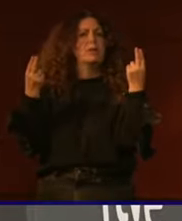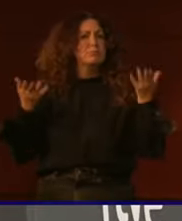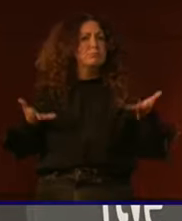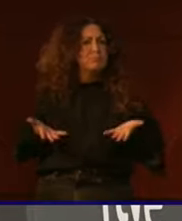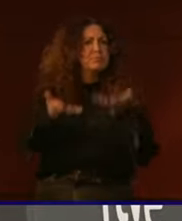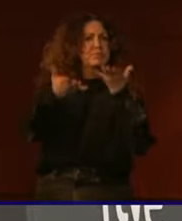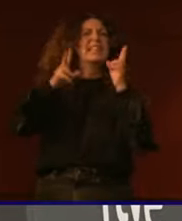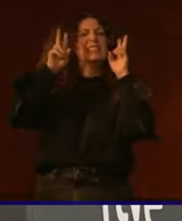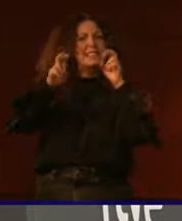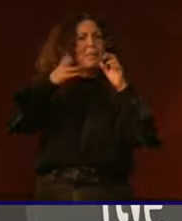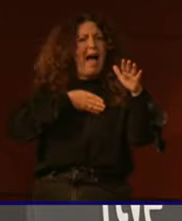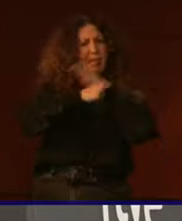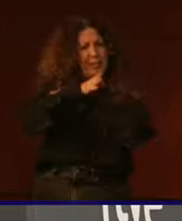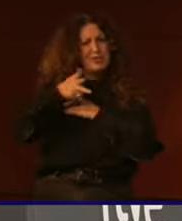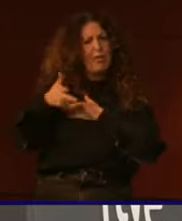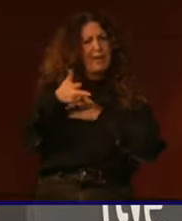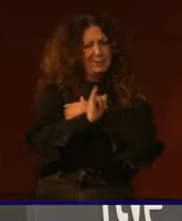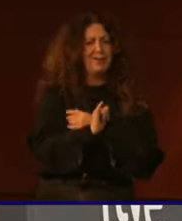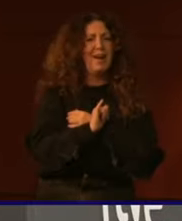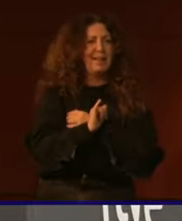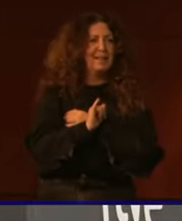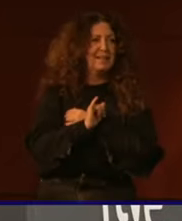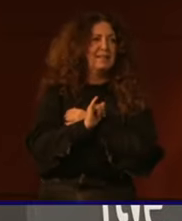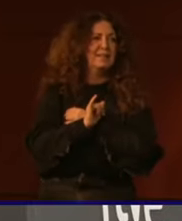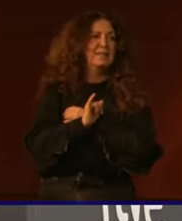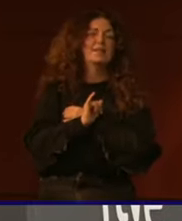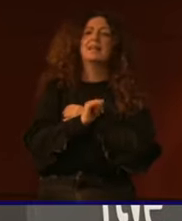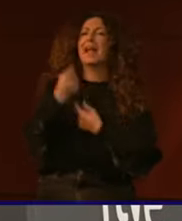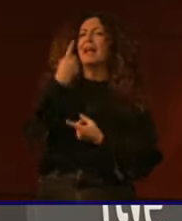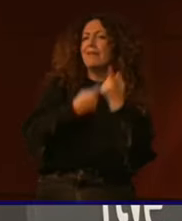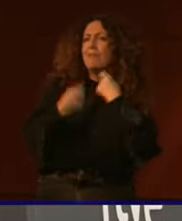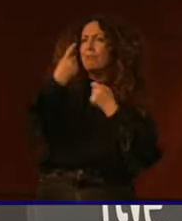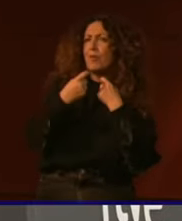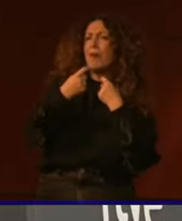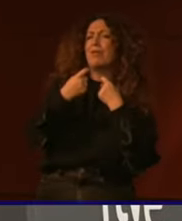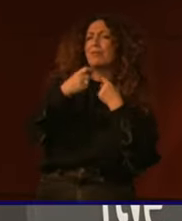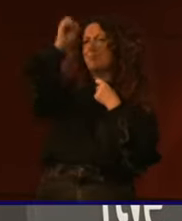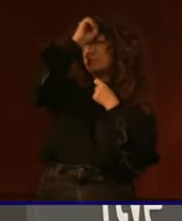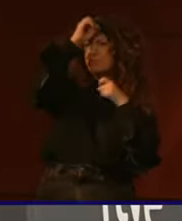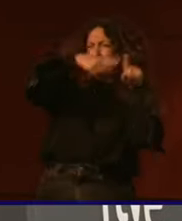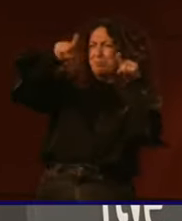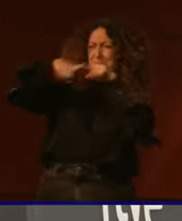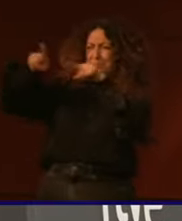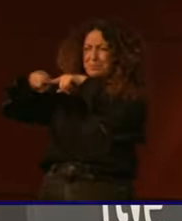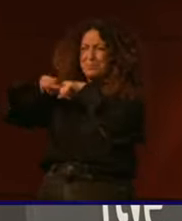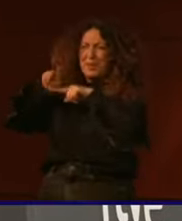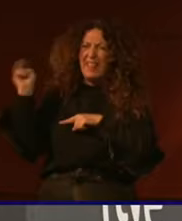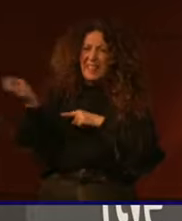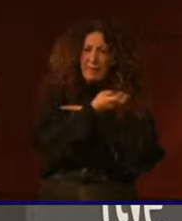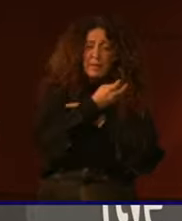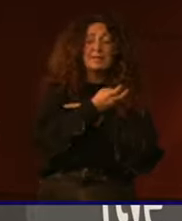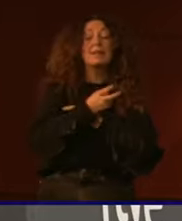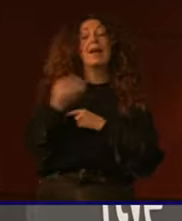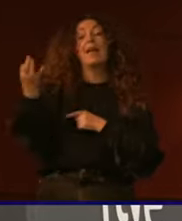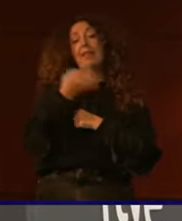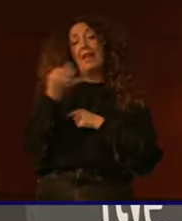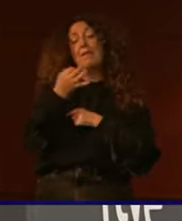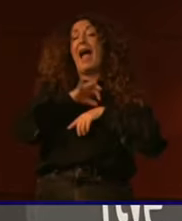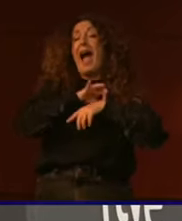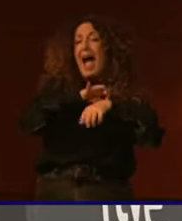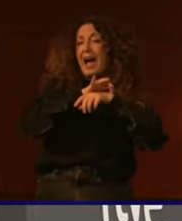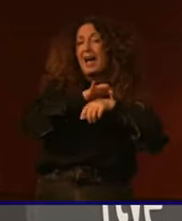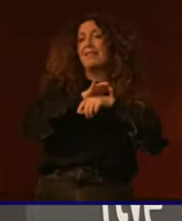del derecho de acceso. El derecho a una información plural y diversa también requiere de una agenda mediática, política